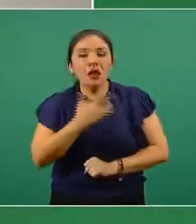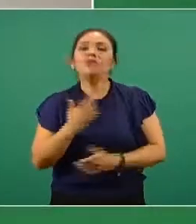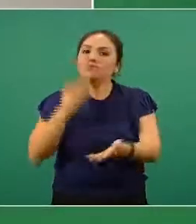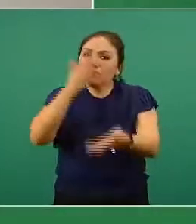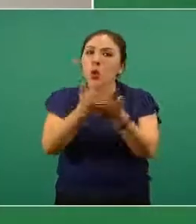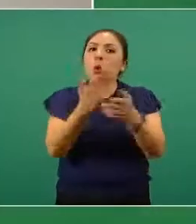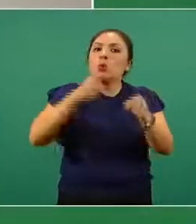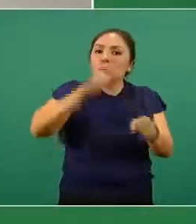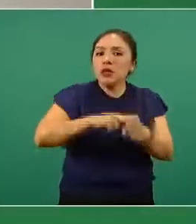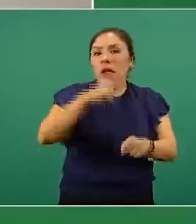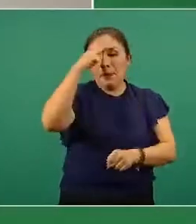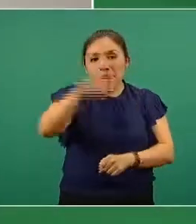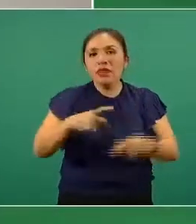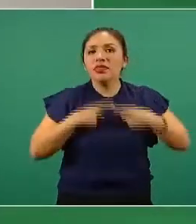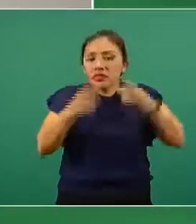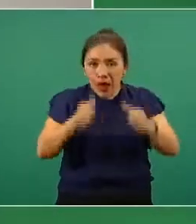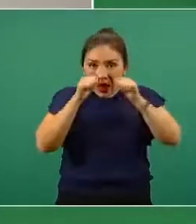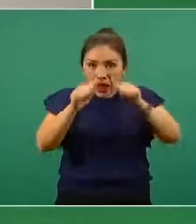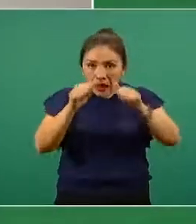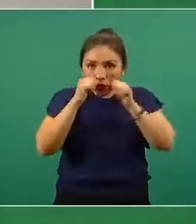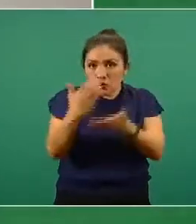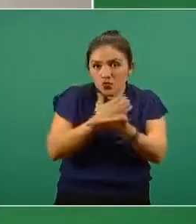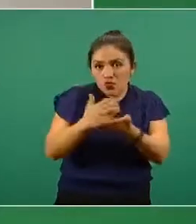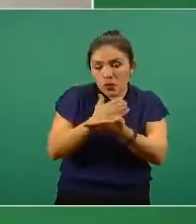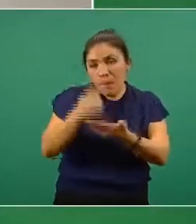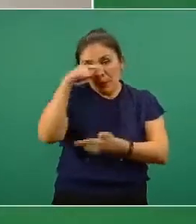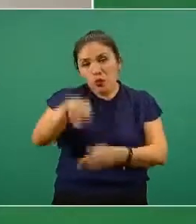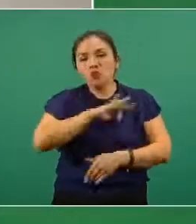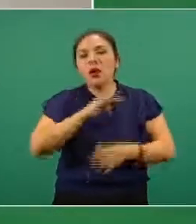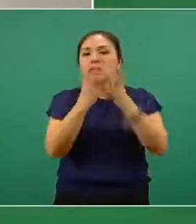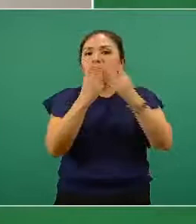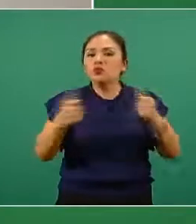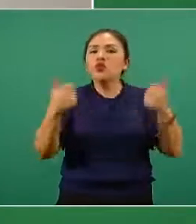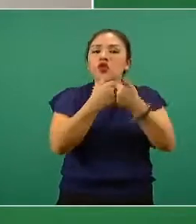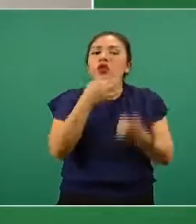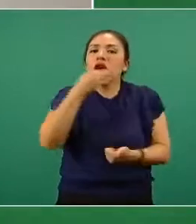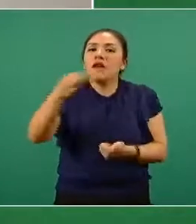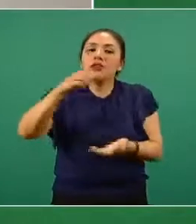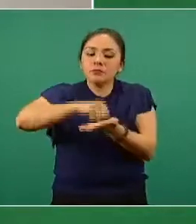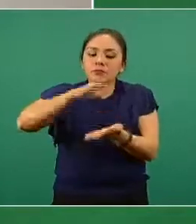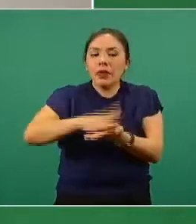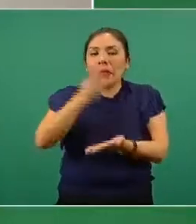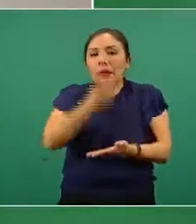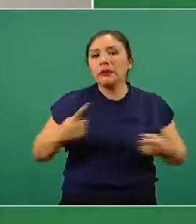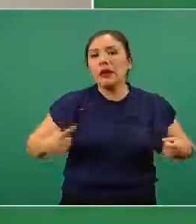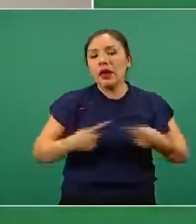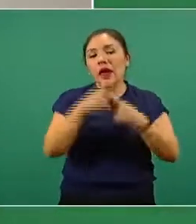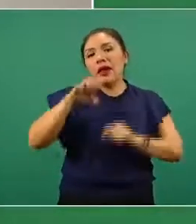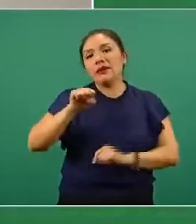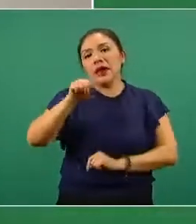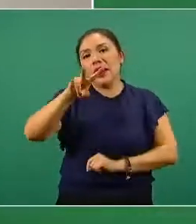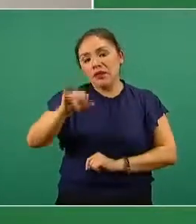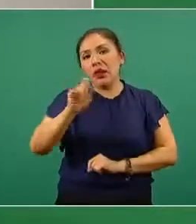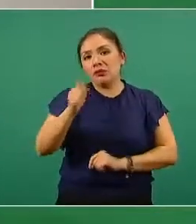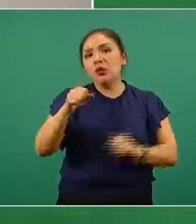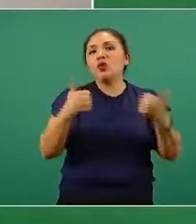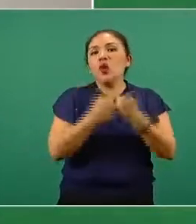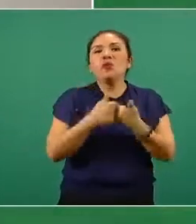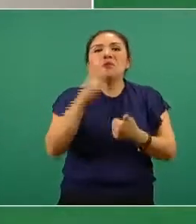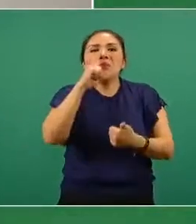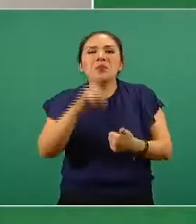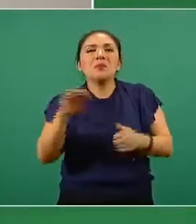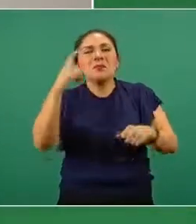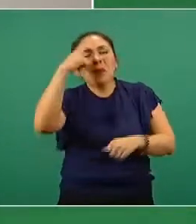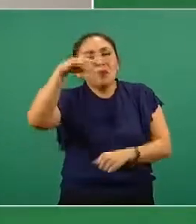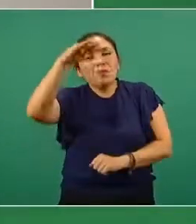a un hospital para que se les brinde la atención y que se pueda reportar este evento adverso a la vacunación,